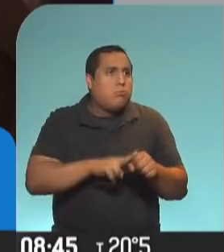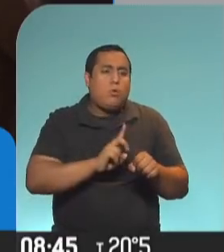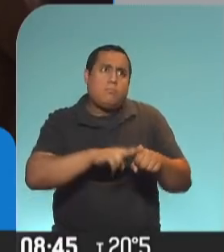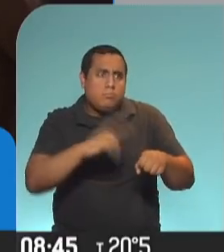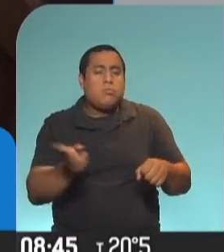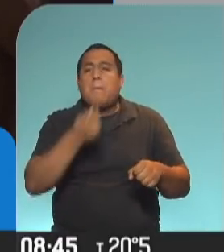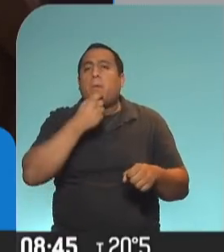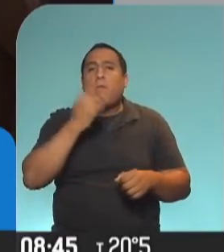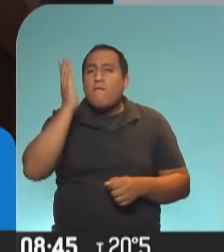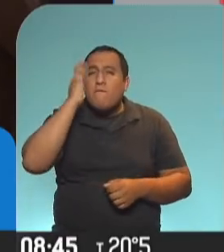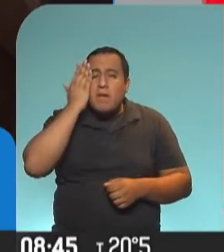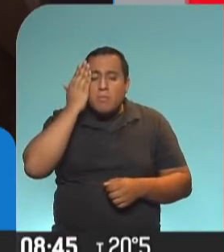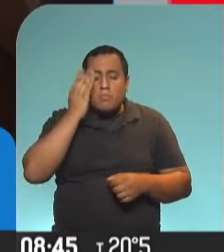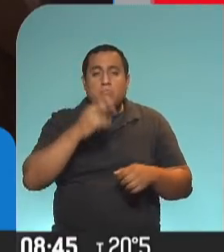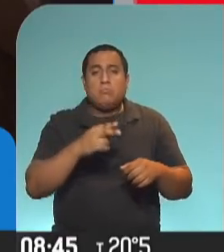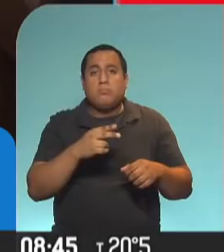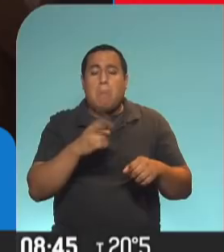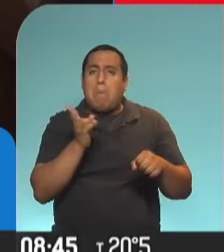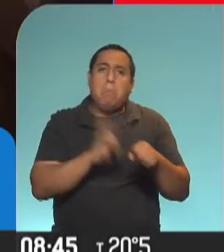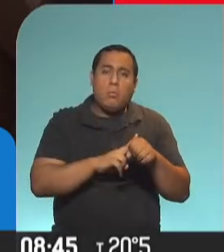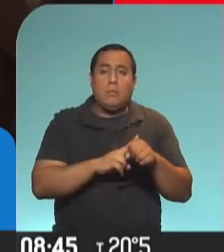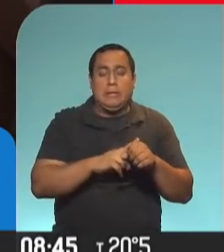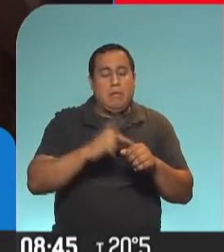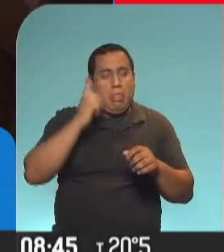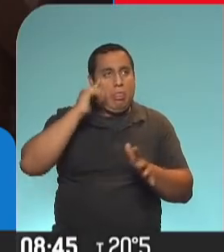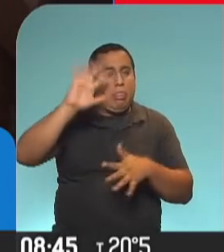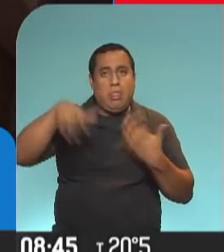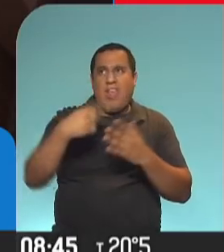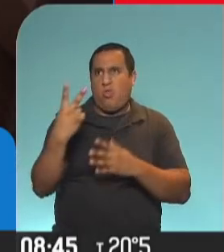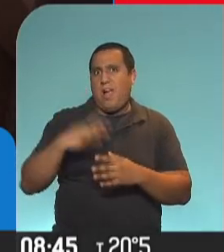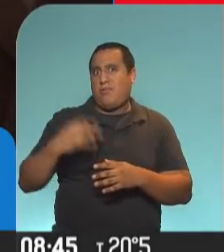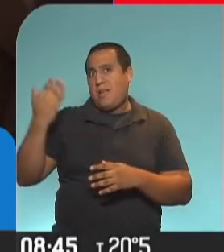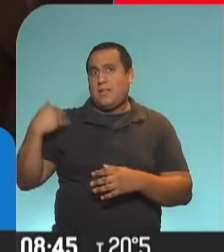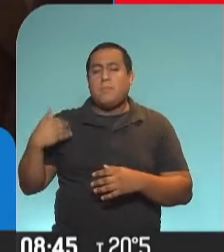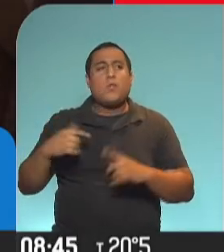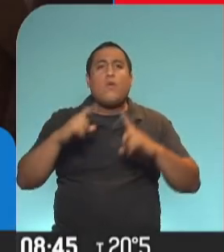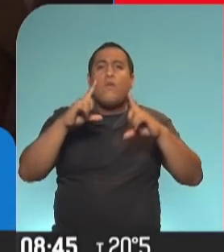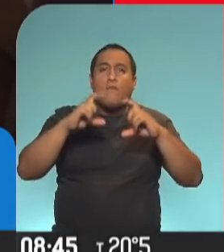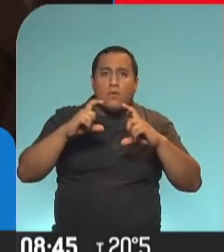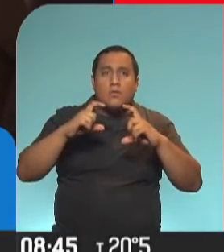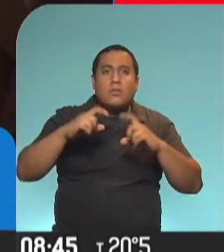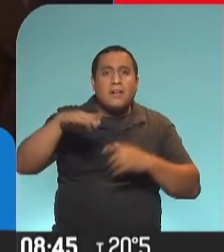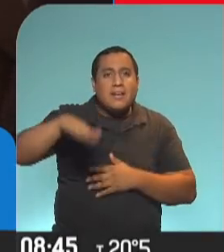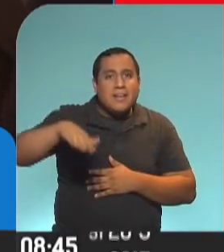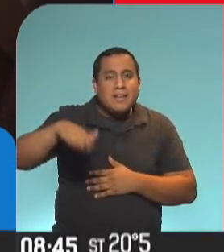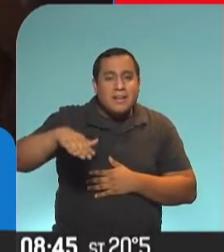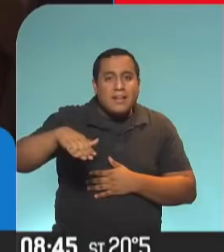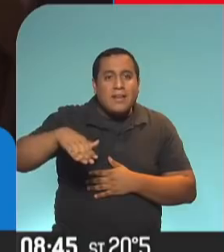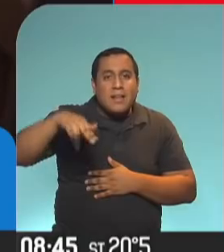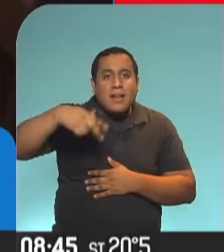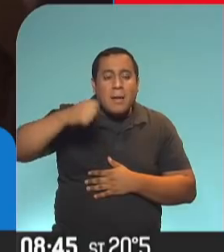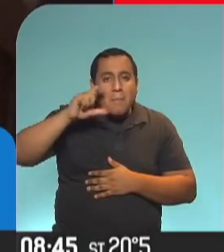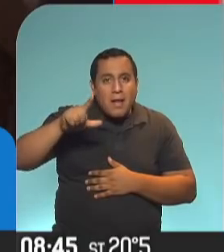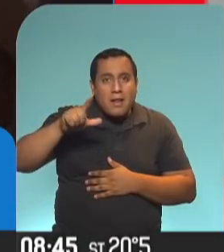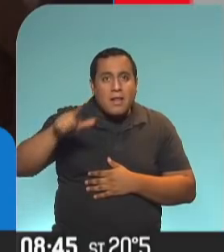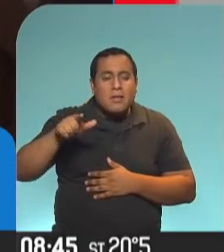ejemplo, Facebook ha removido, esto ha sido un escándalo hace 2 años, la foto, vieron, de la niña del napalm, que documenta